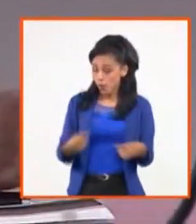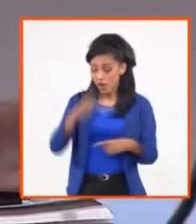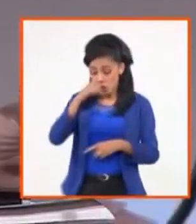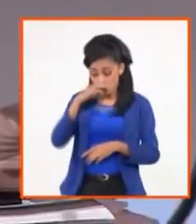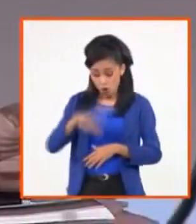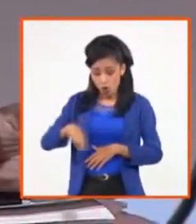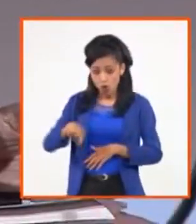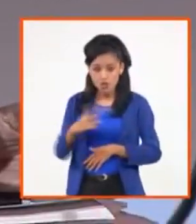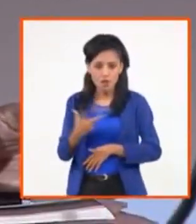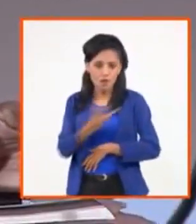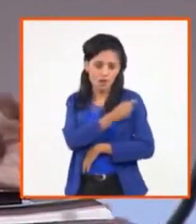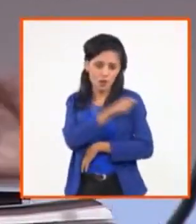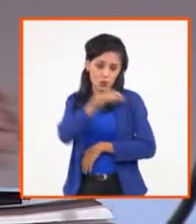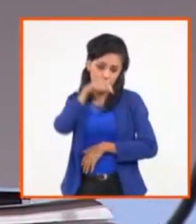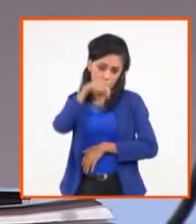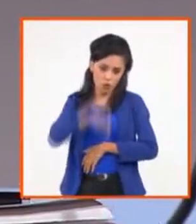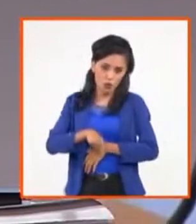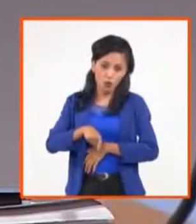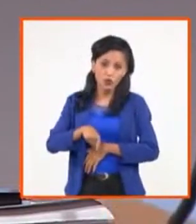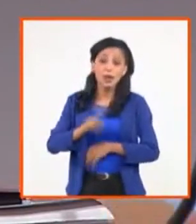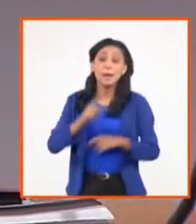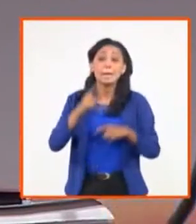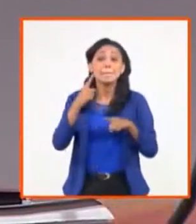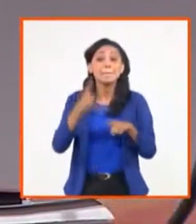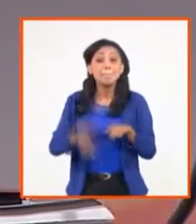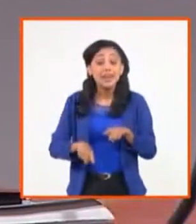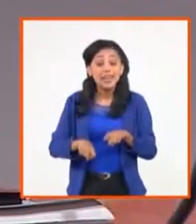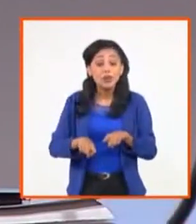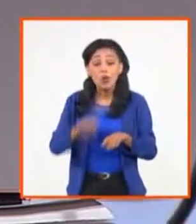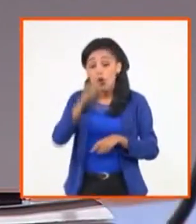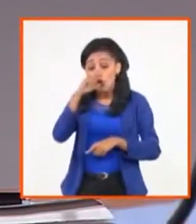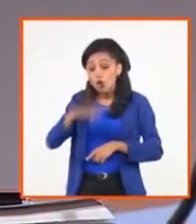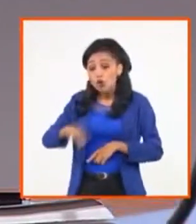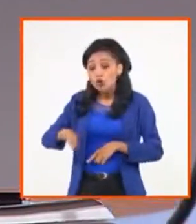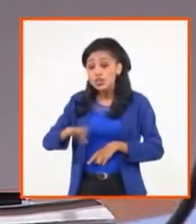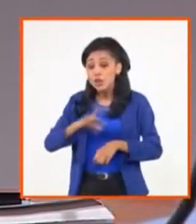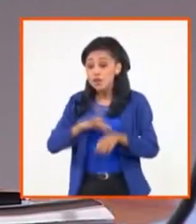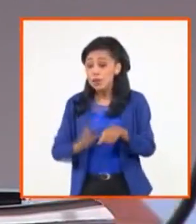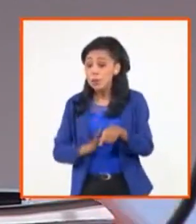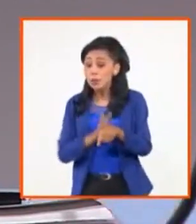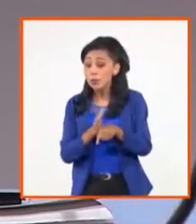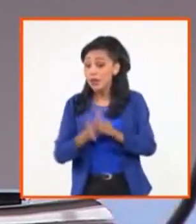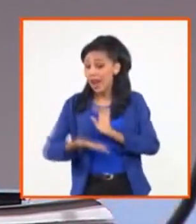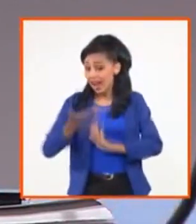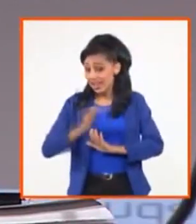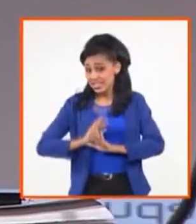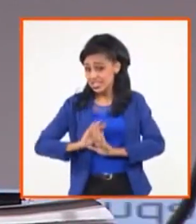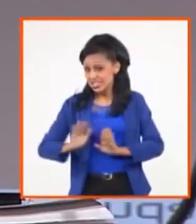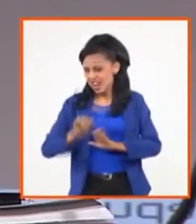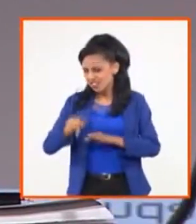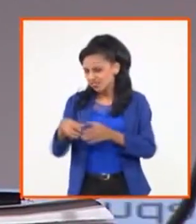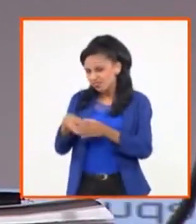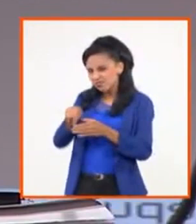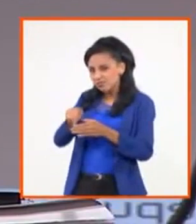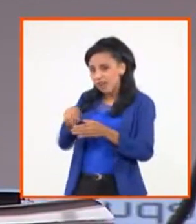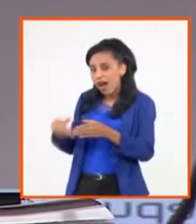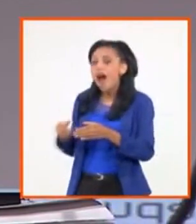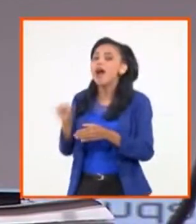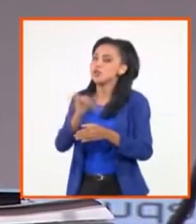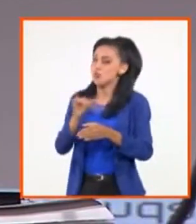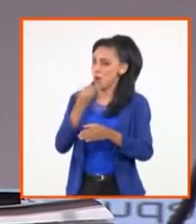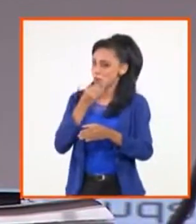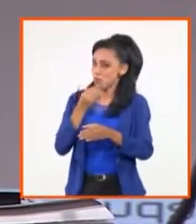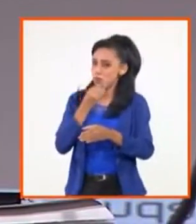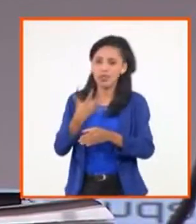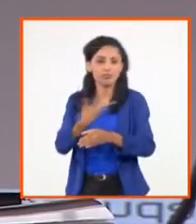esquema que está establecido, pero los niños que ya padecieron la enfermedad pues también van a tener la oportunidad de tener su